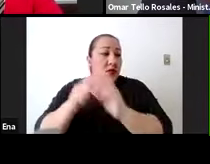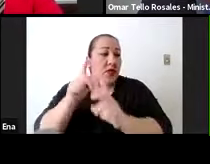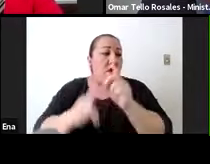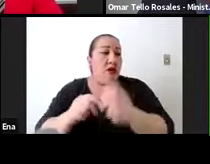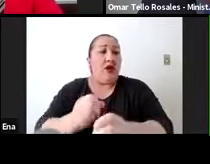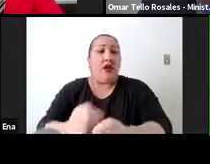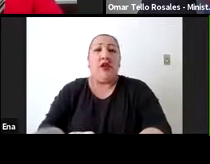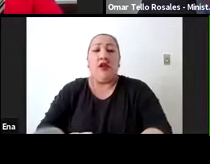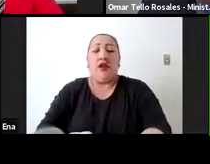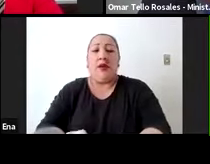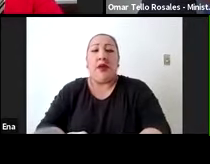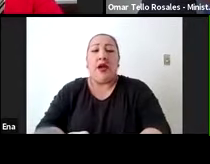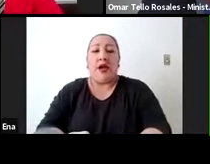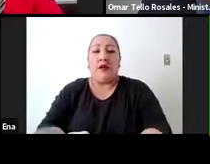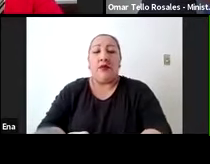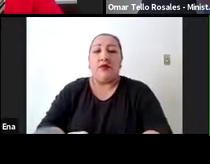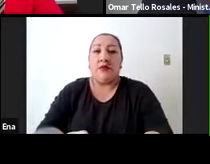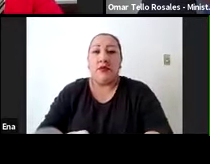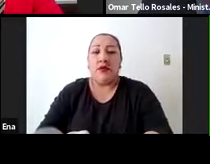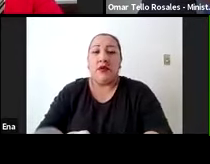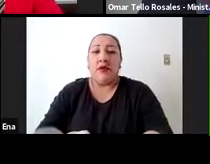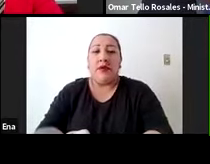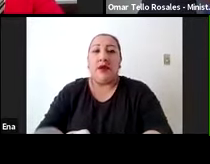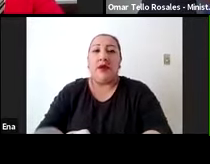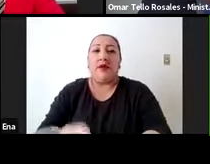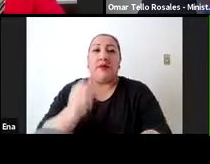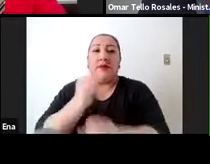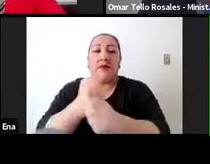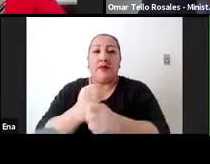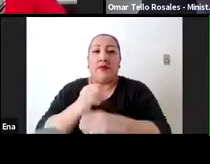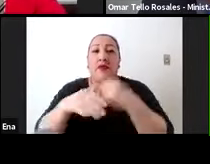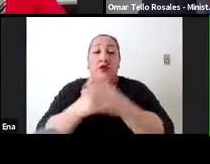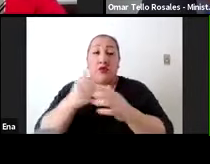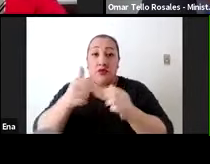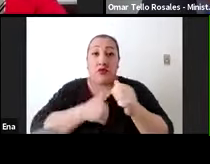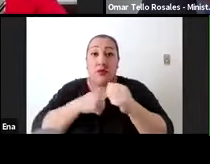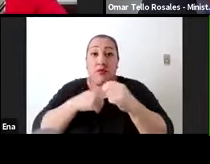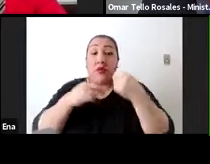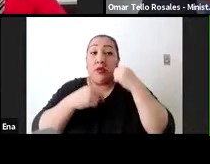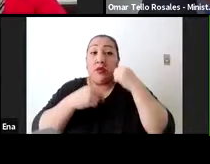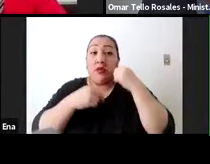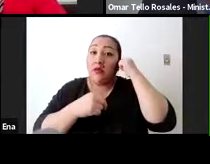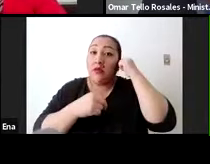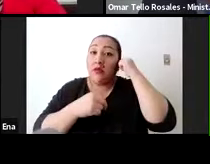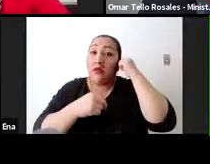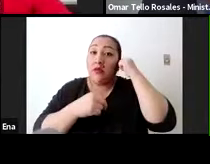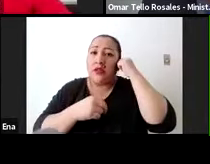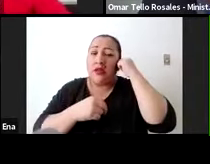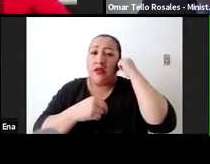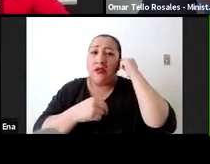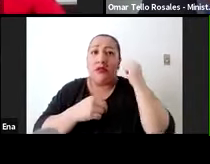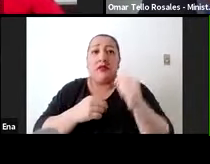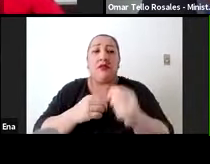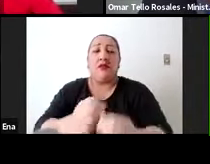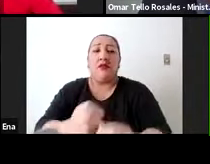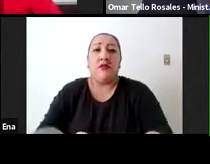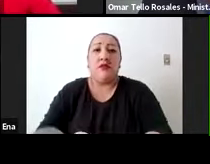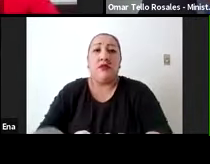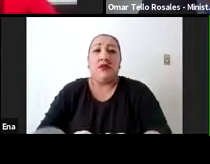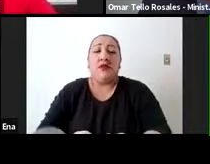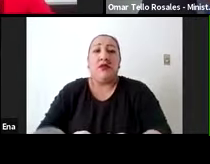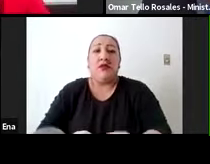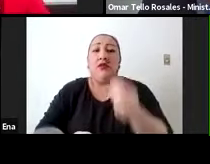quien responde en el marco de sus propias competencias. Y justamente ahora tenemos la presencia de un representante del Ministerio